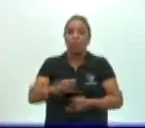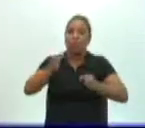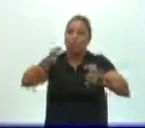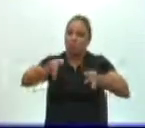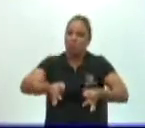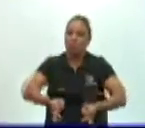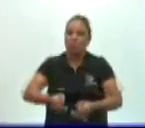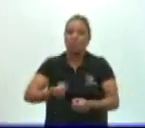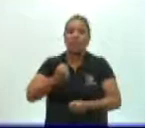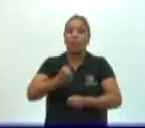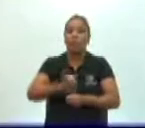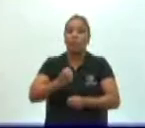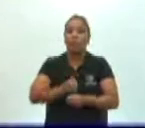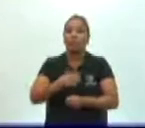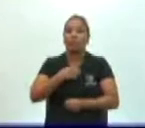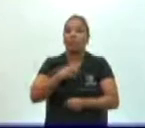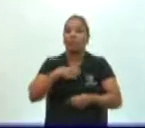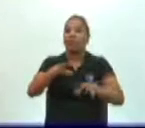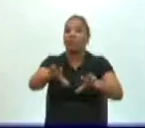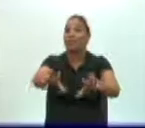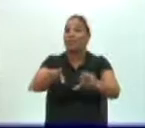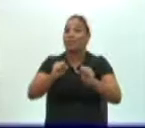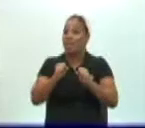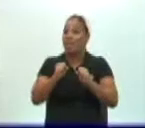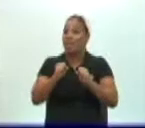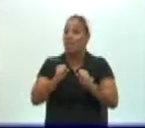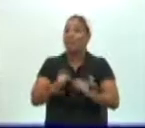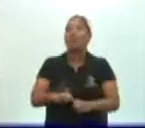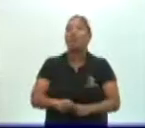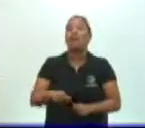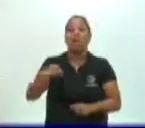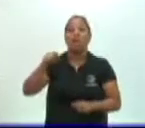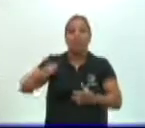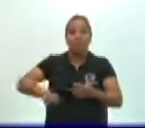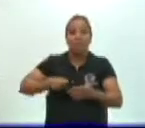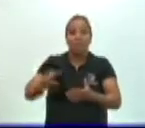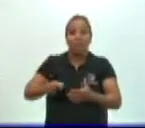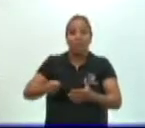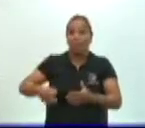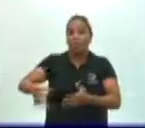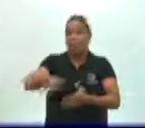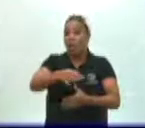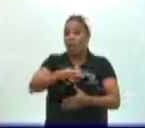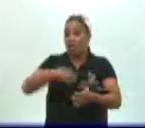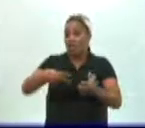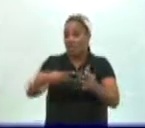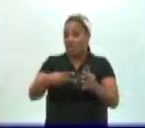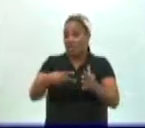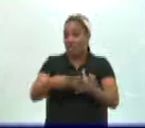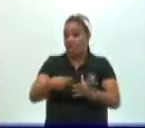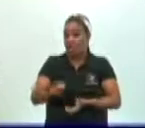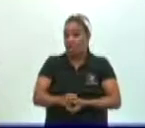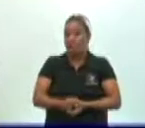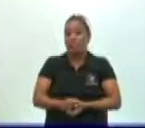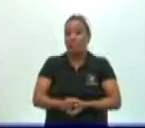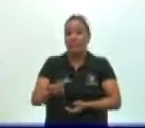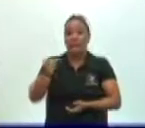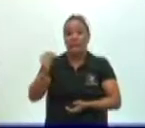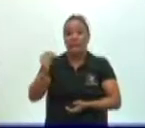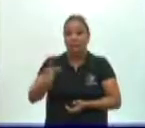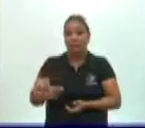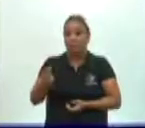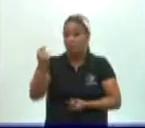que quitarle el poder a la burguesía. Por eso habla de la lucha de clases como la vía fundamental para lograr